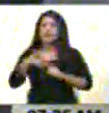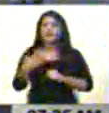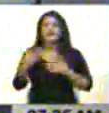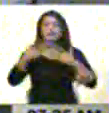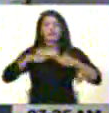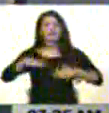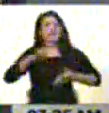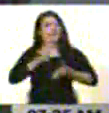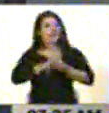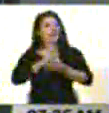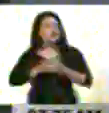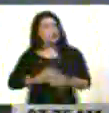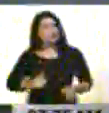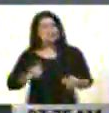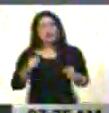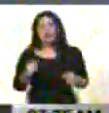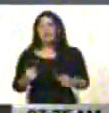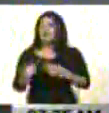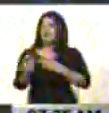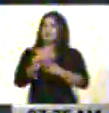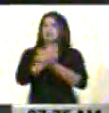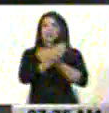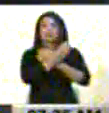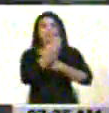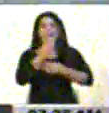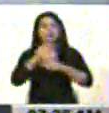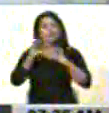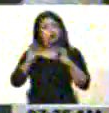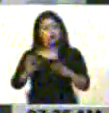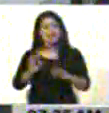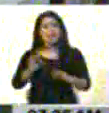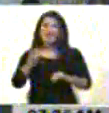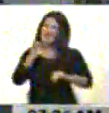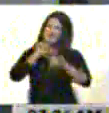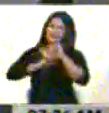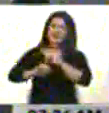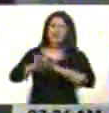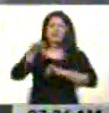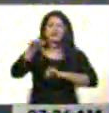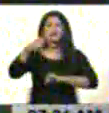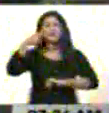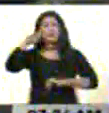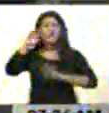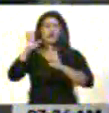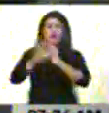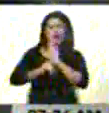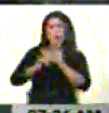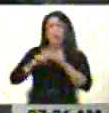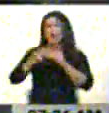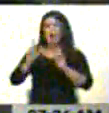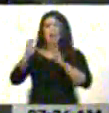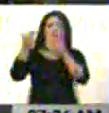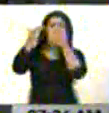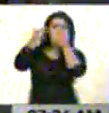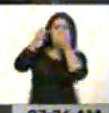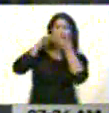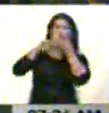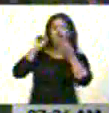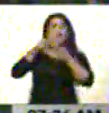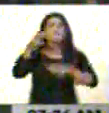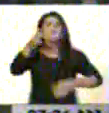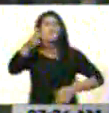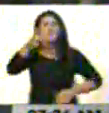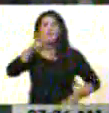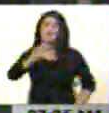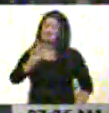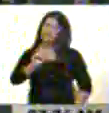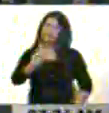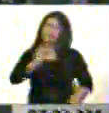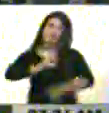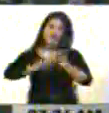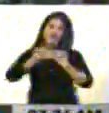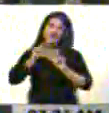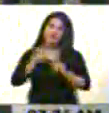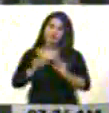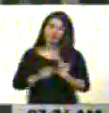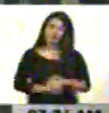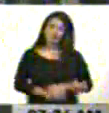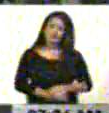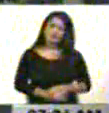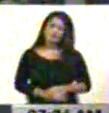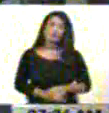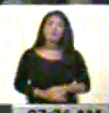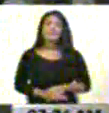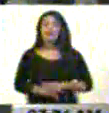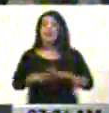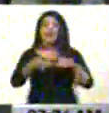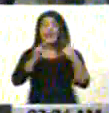tranquilidad y batallemos contra el robo, contra el hurto, contra el secuestro, contra el homicidio. Puntos específicos. Número